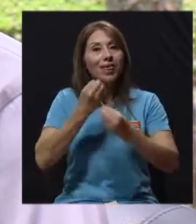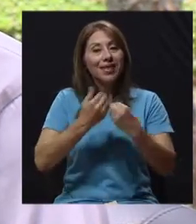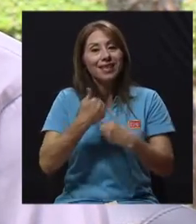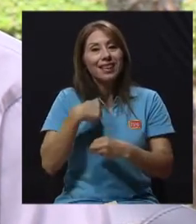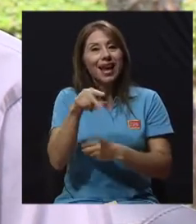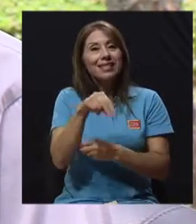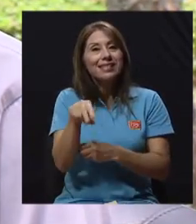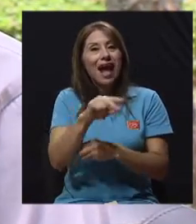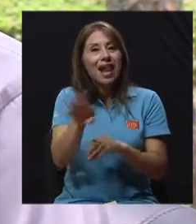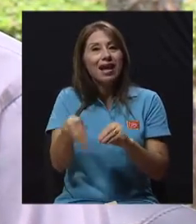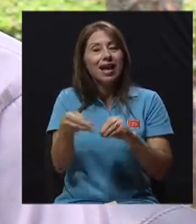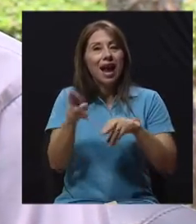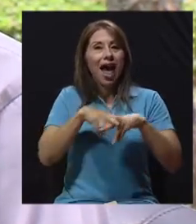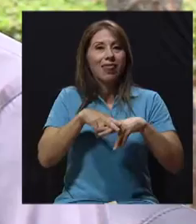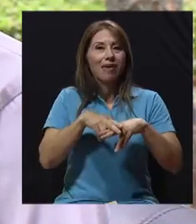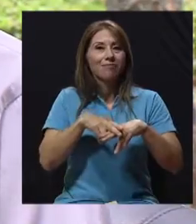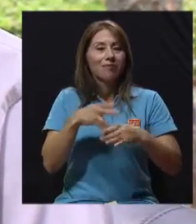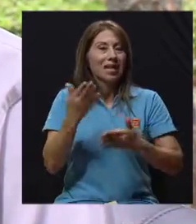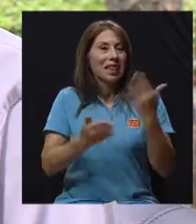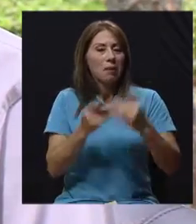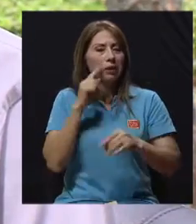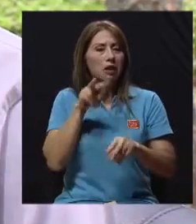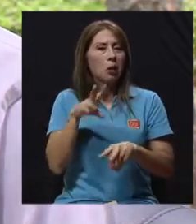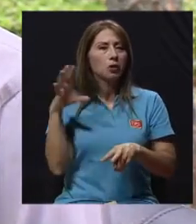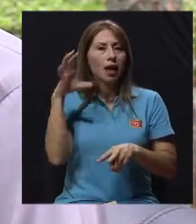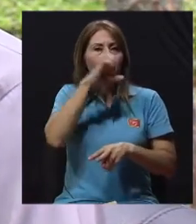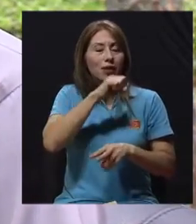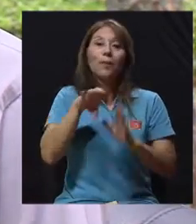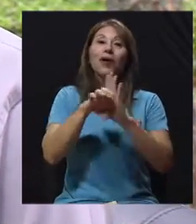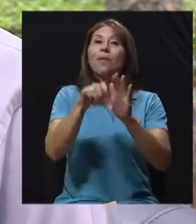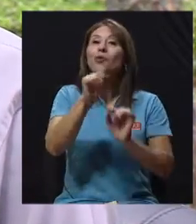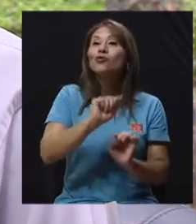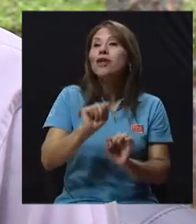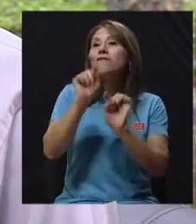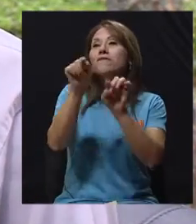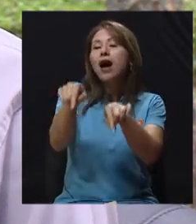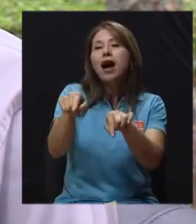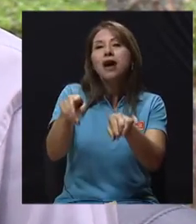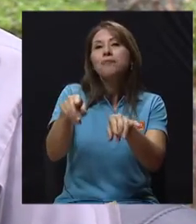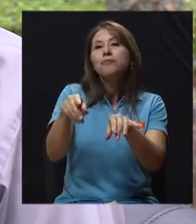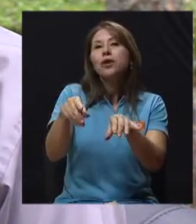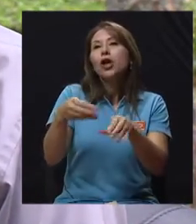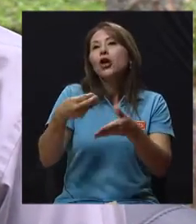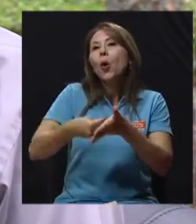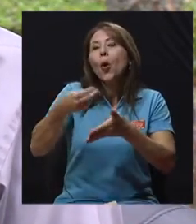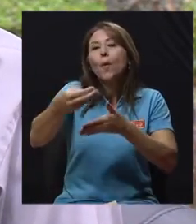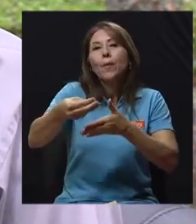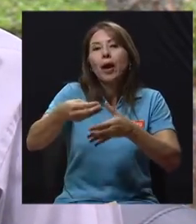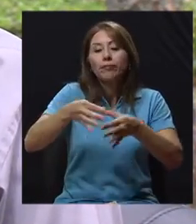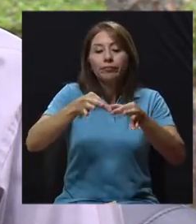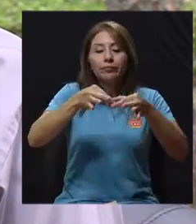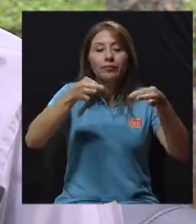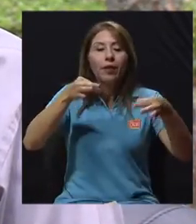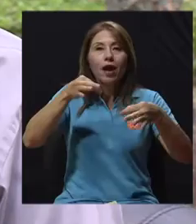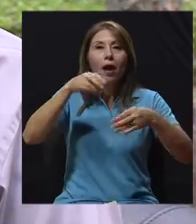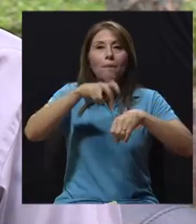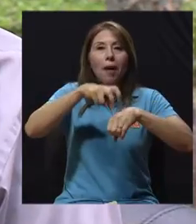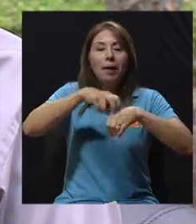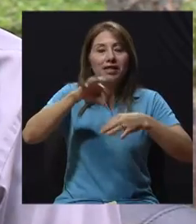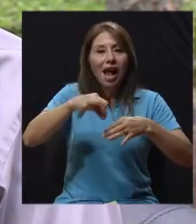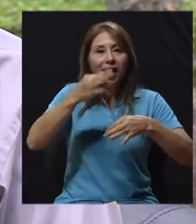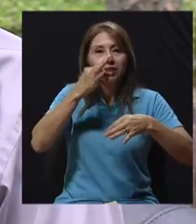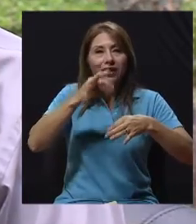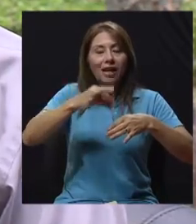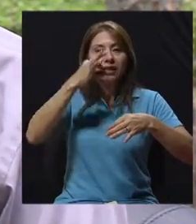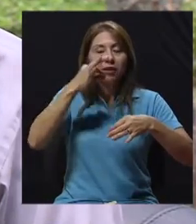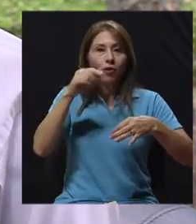sal agregada y que no sean tan visibles, digamos. Porque, digamos, obviamente usted va y se compra un paquete de alpapas fritas o